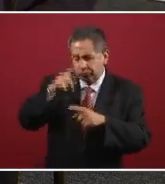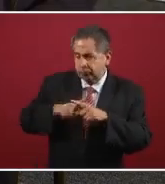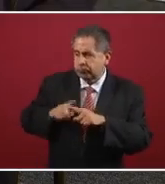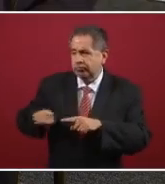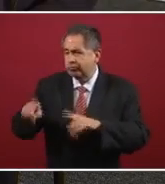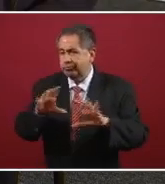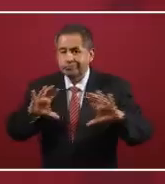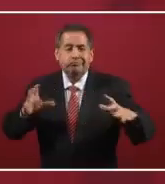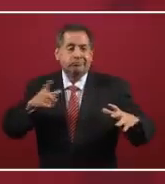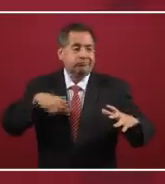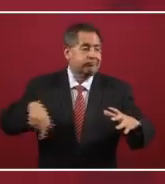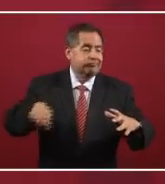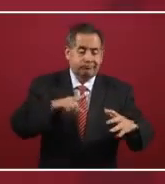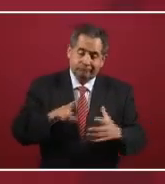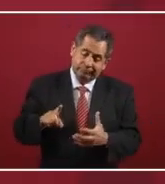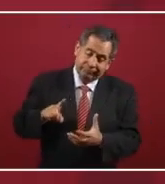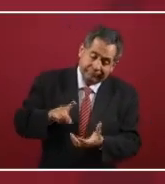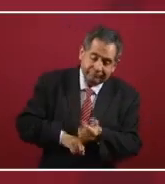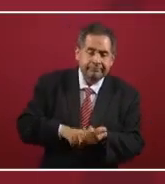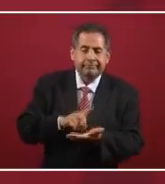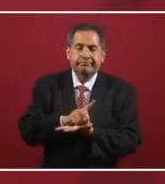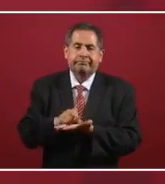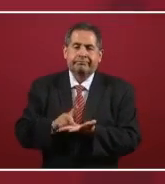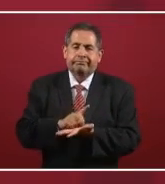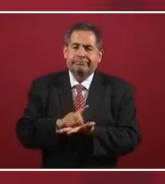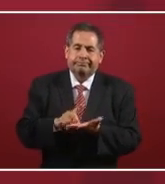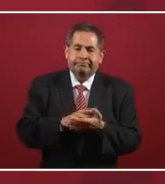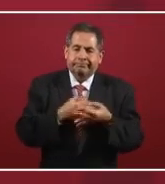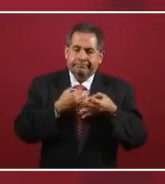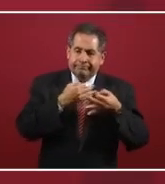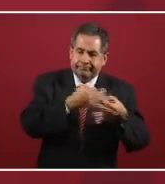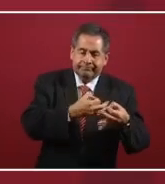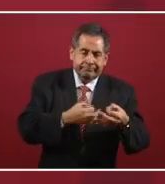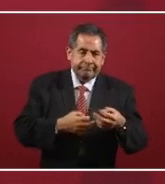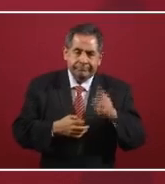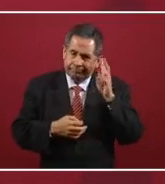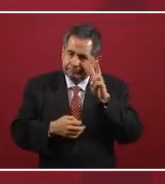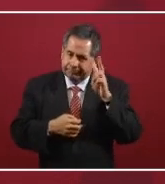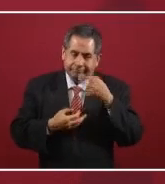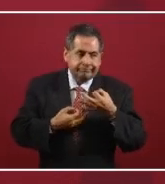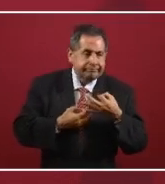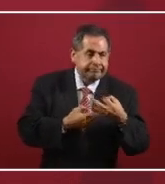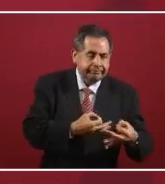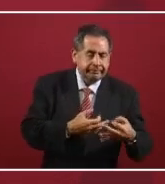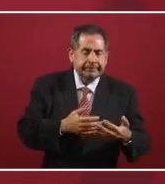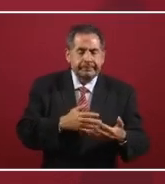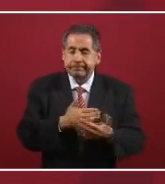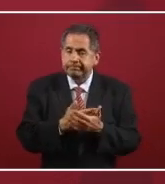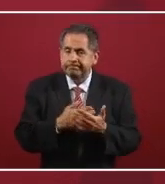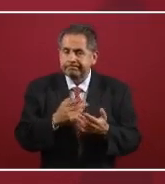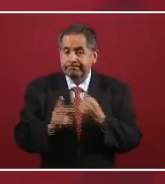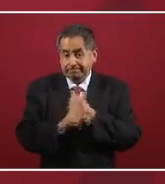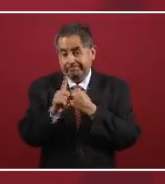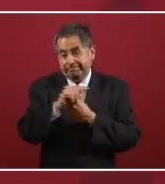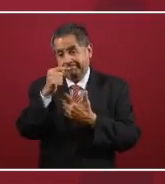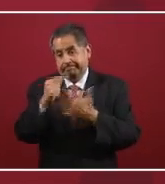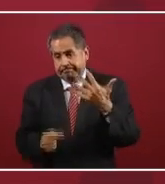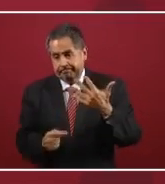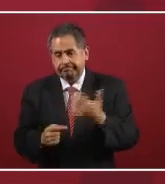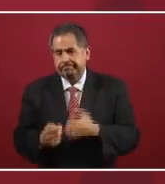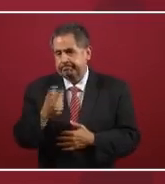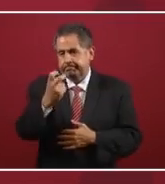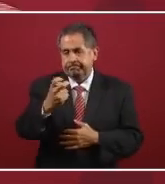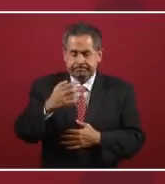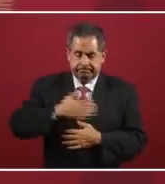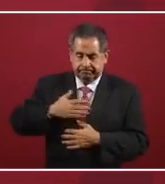sido afectadas por el problema de las sustancias psicoactivas, de la adicción, de todo lo que esto conlleva. Y en ese sentido, mi papel aquí va a